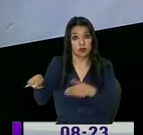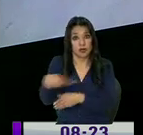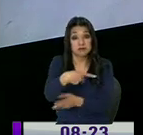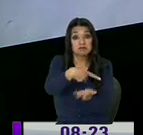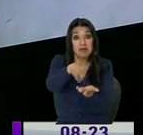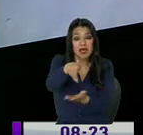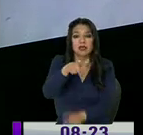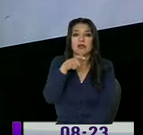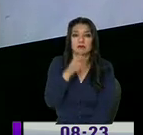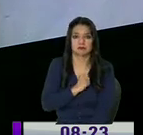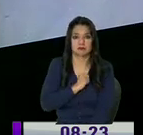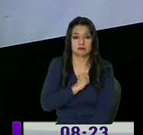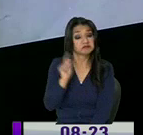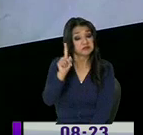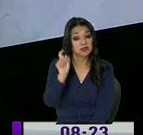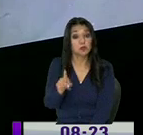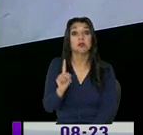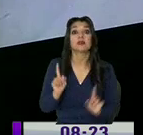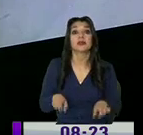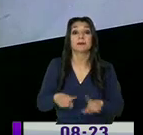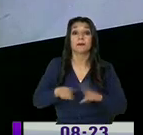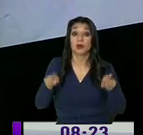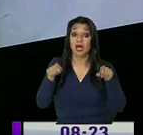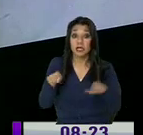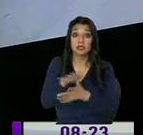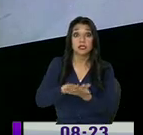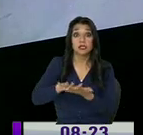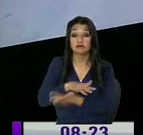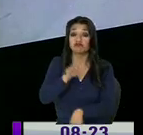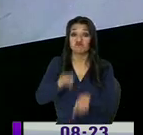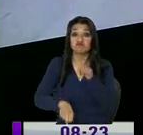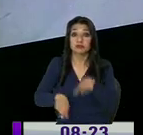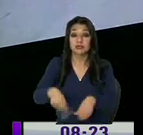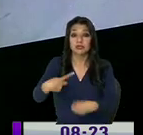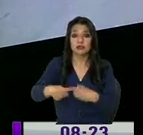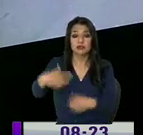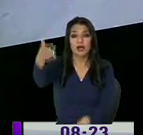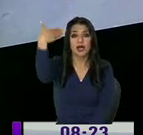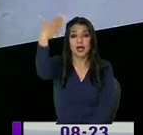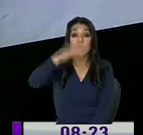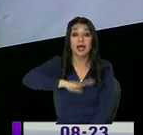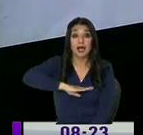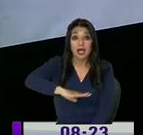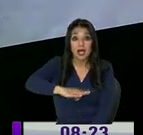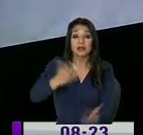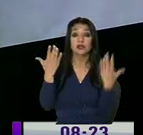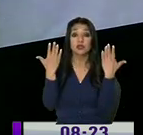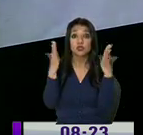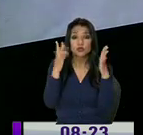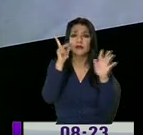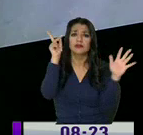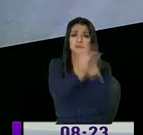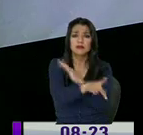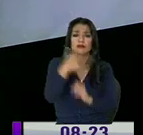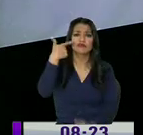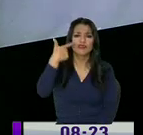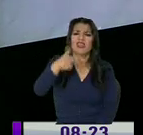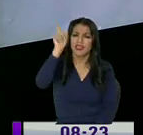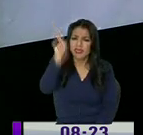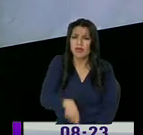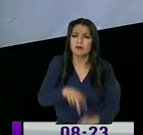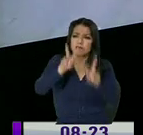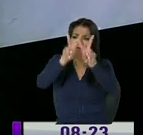por quién? Hay que averiguarlo. Pero este desastre, el alcalde Yunda tiene que meter una demanda a la fiscalía y